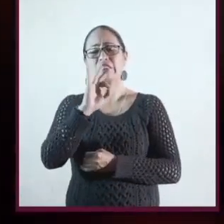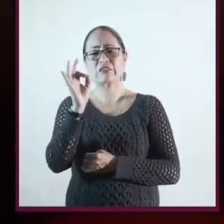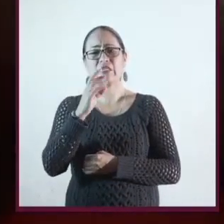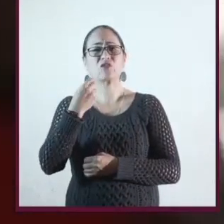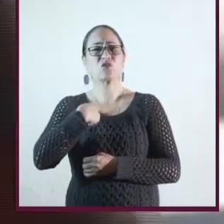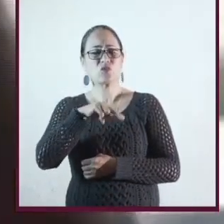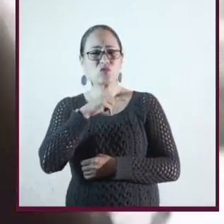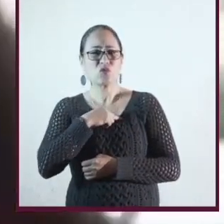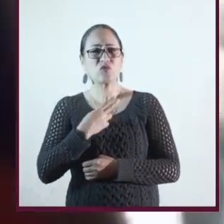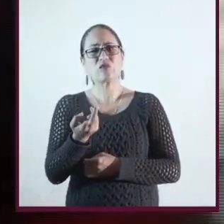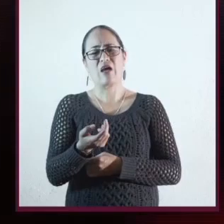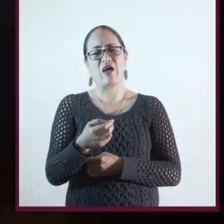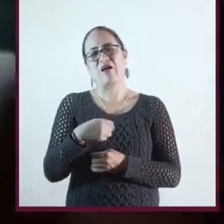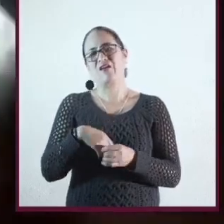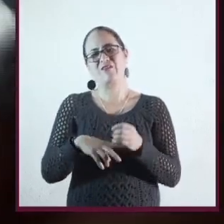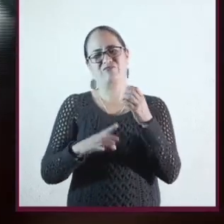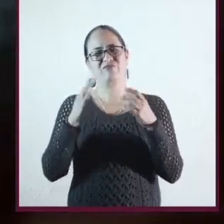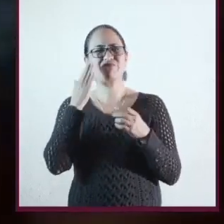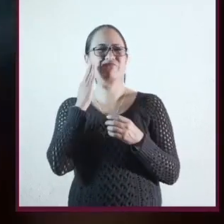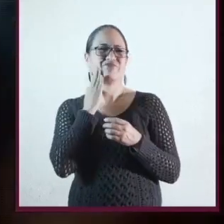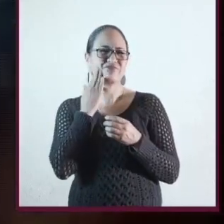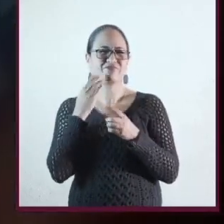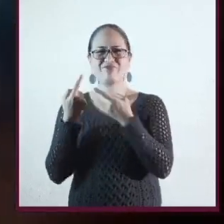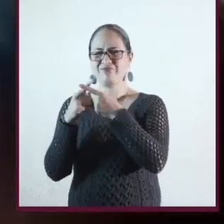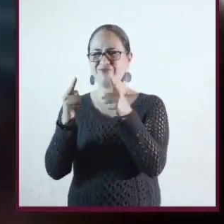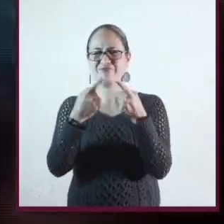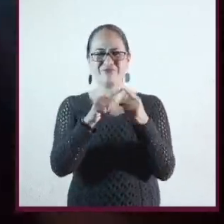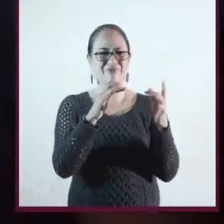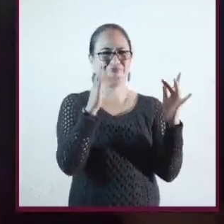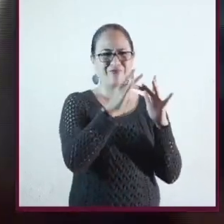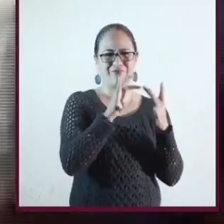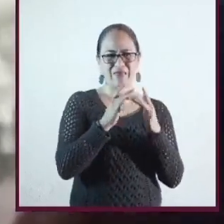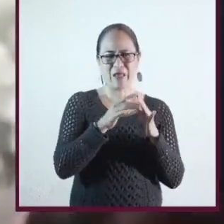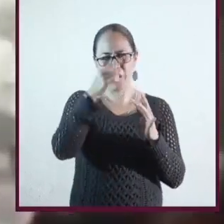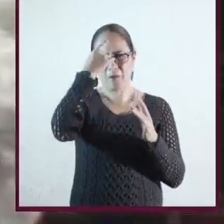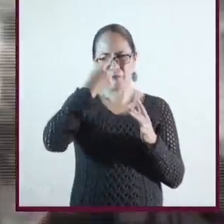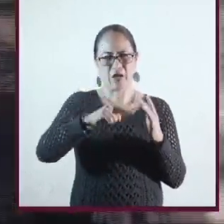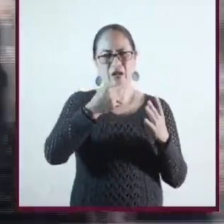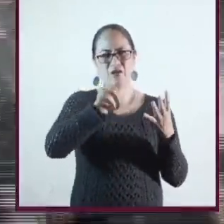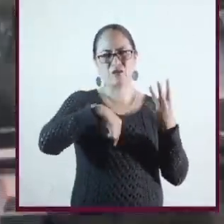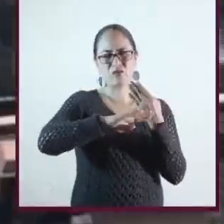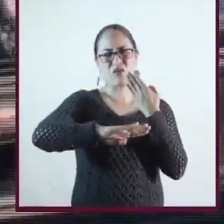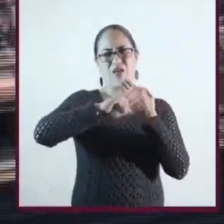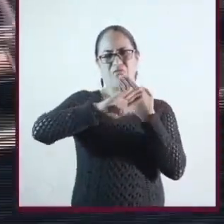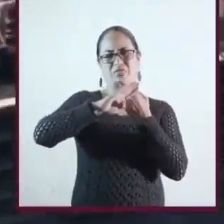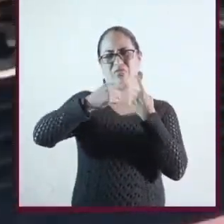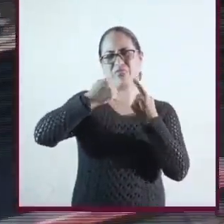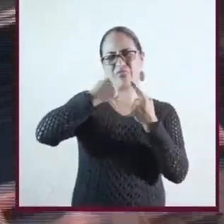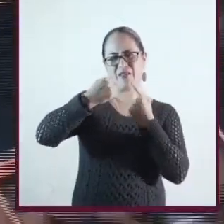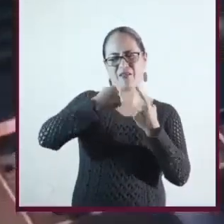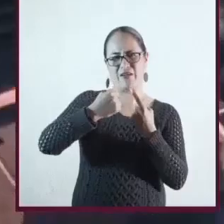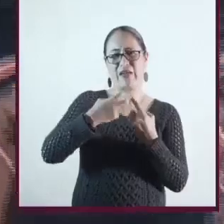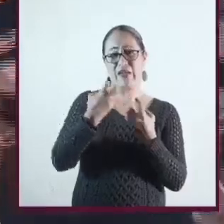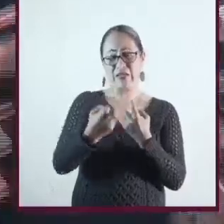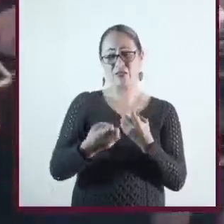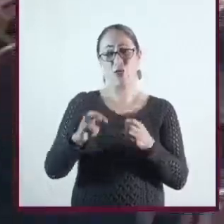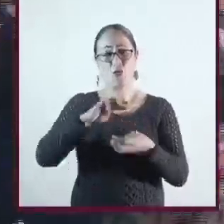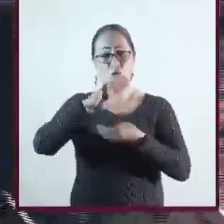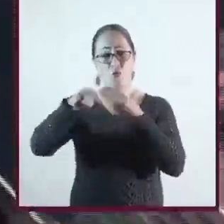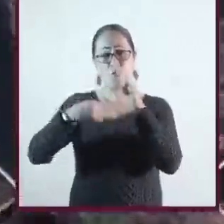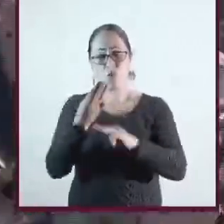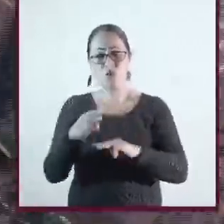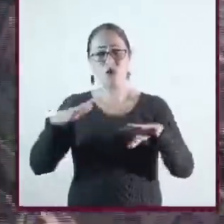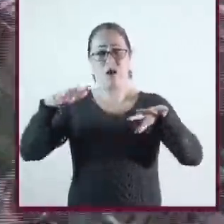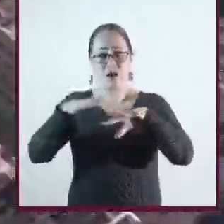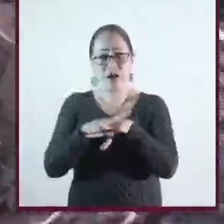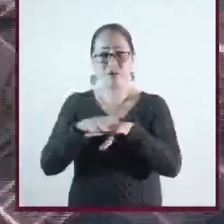próxima víctima de las redes sociales para acabar siendo la noticia o el meme del momento. El mundo no cambia por arte de magia,